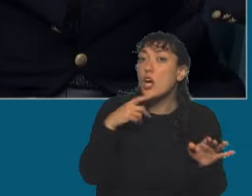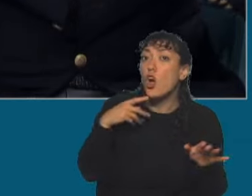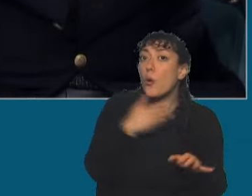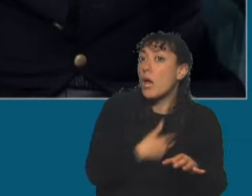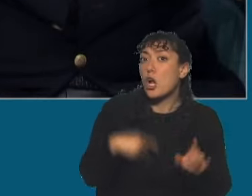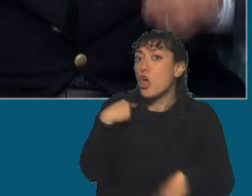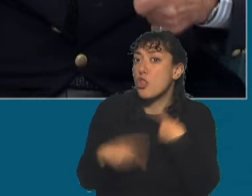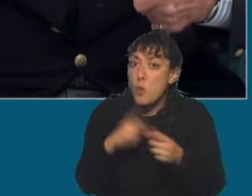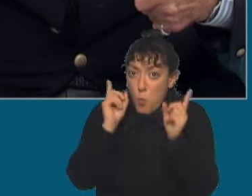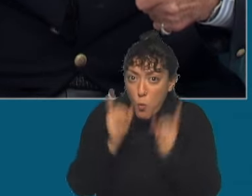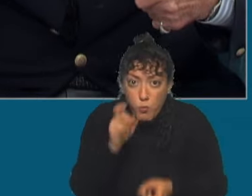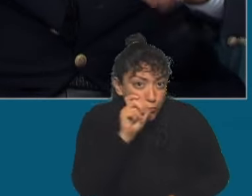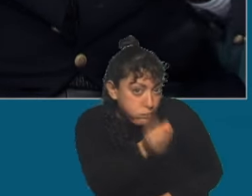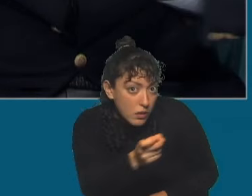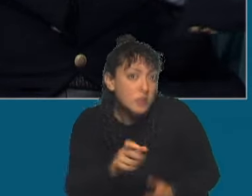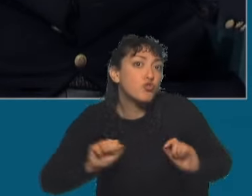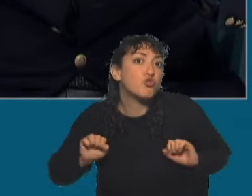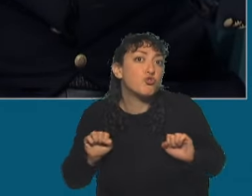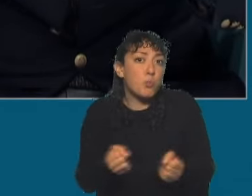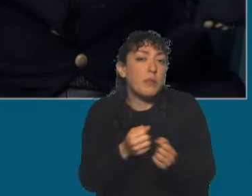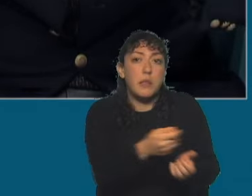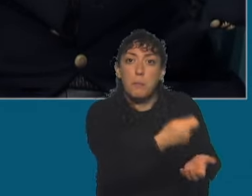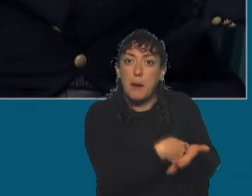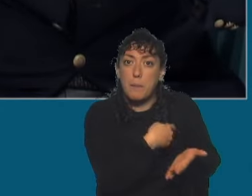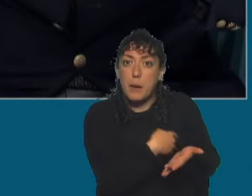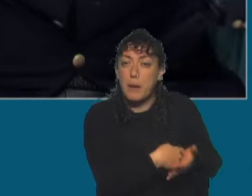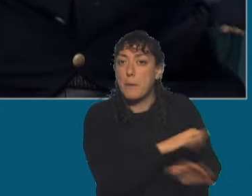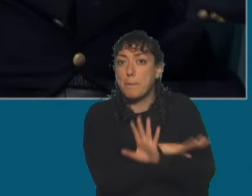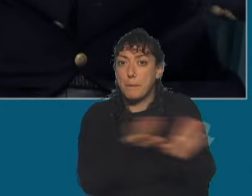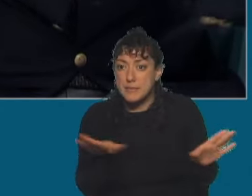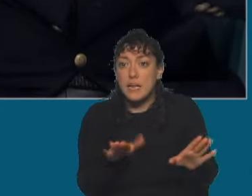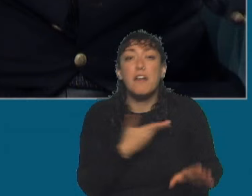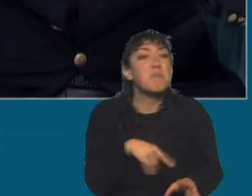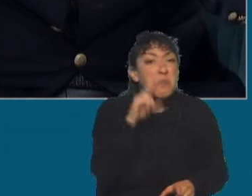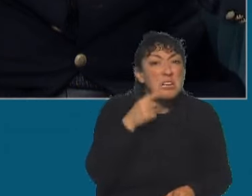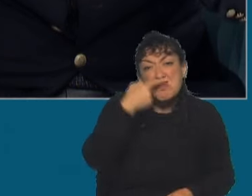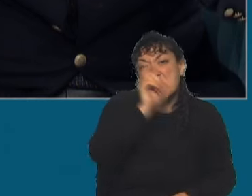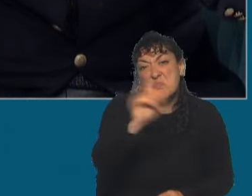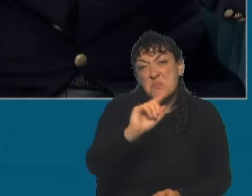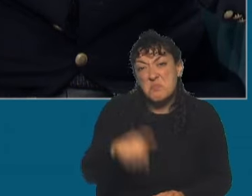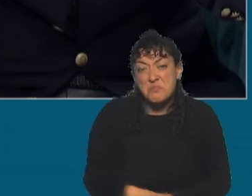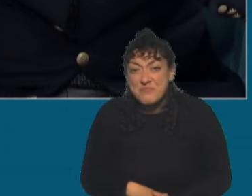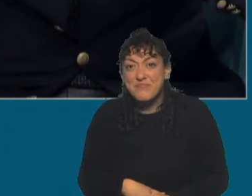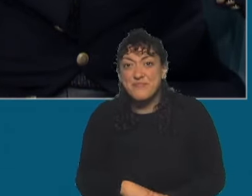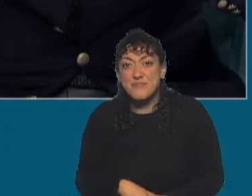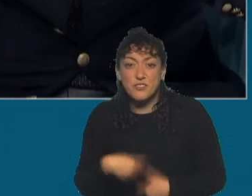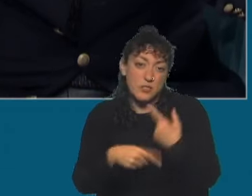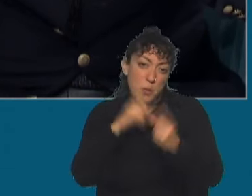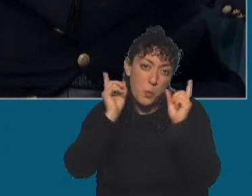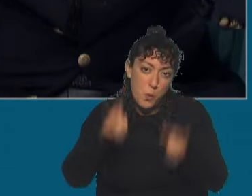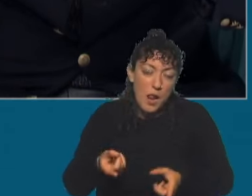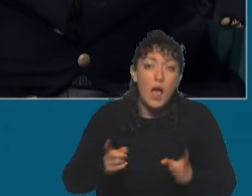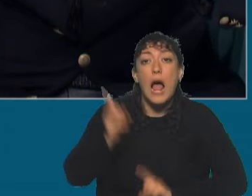hace, suspenderlo y no darle un peso más. Bueno, el fondo no le importó, no hizo nada. Y lo fue. Y si bien algunos